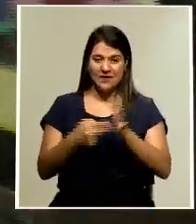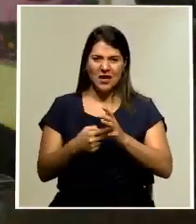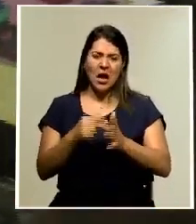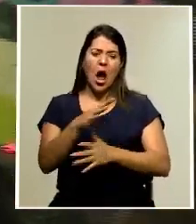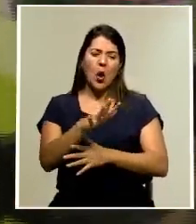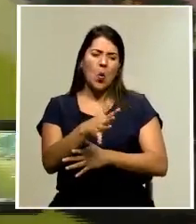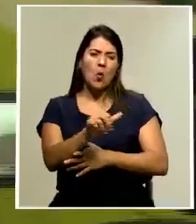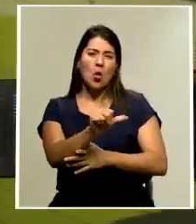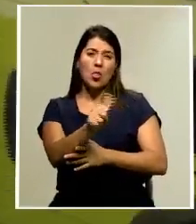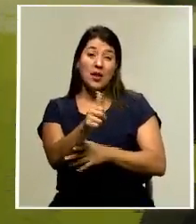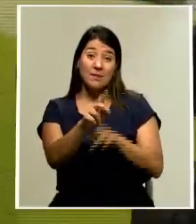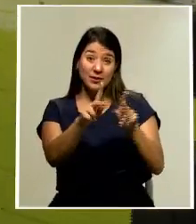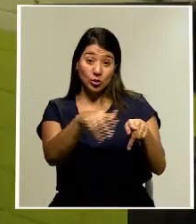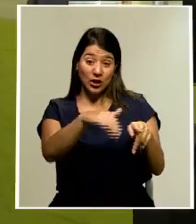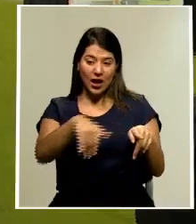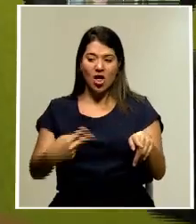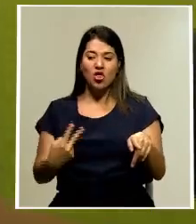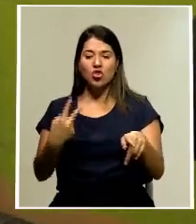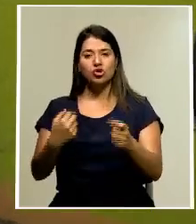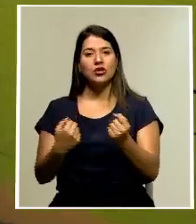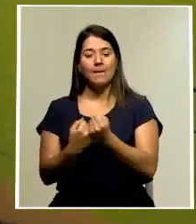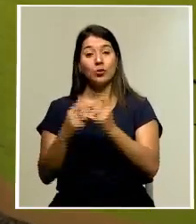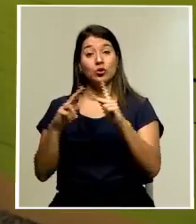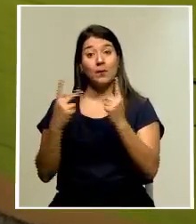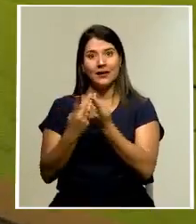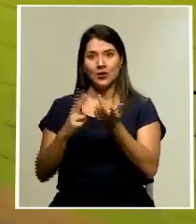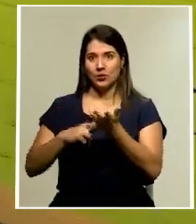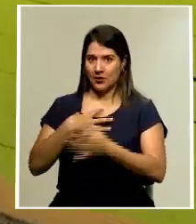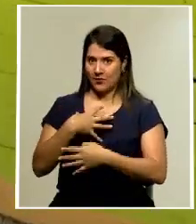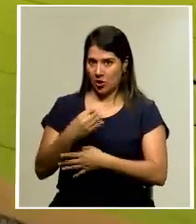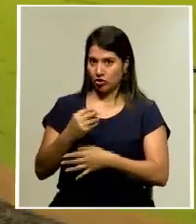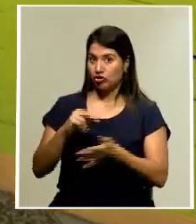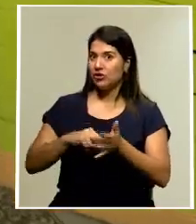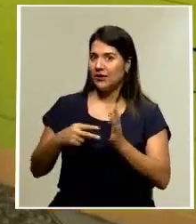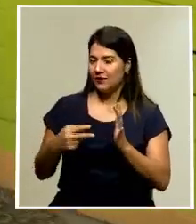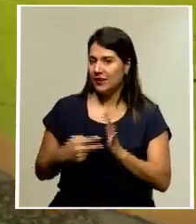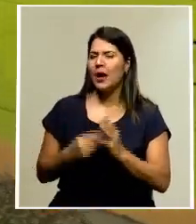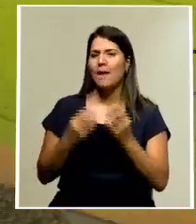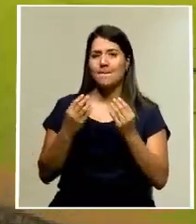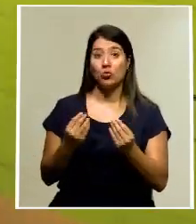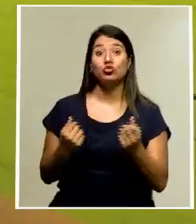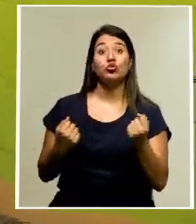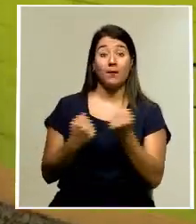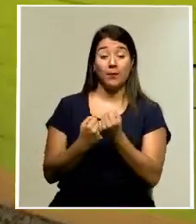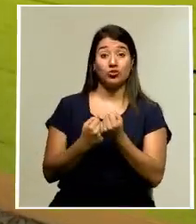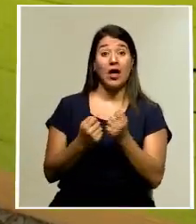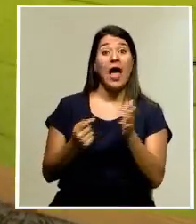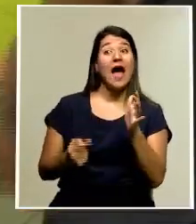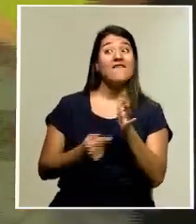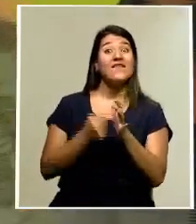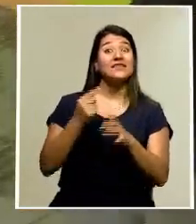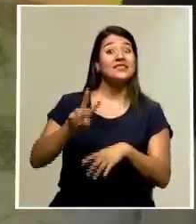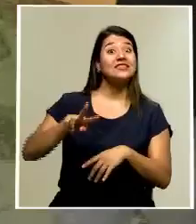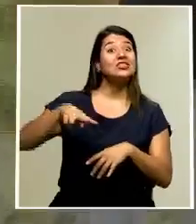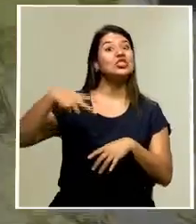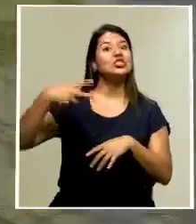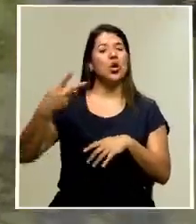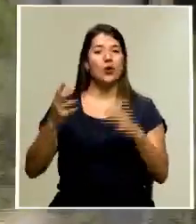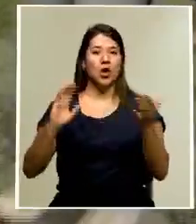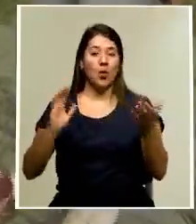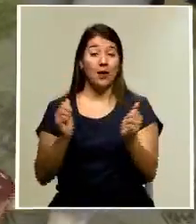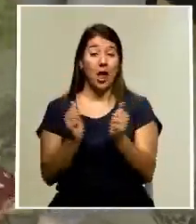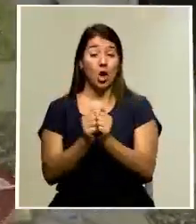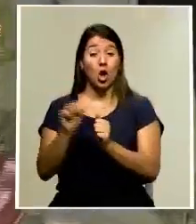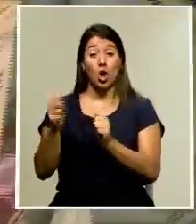eso sigue siendo una fuerza política importante que supera, en algunos casos, hasta el doble de sus contendores.